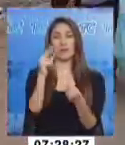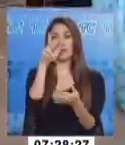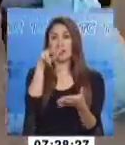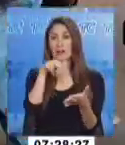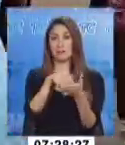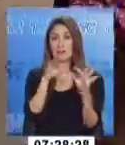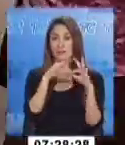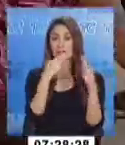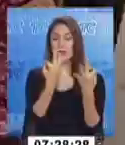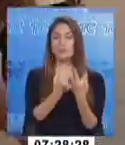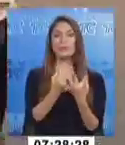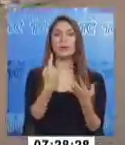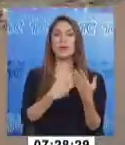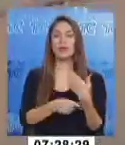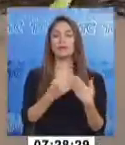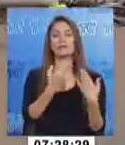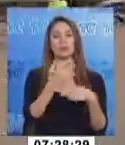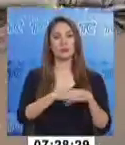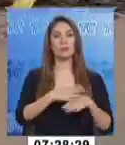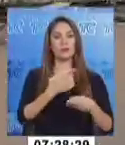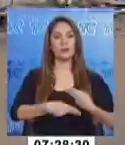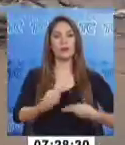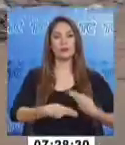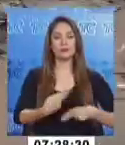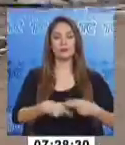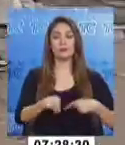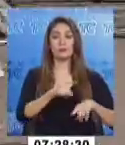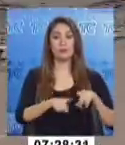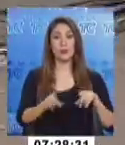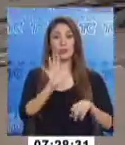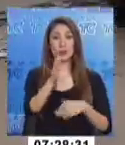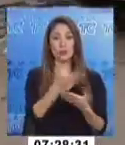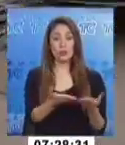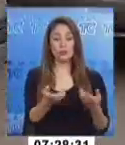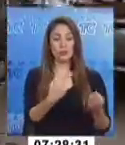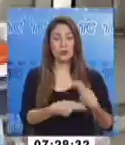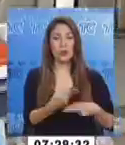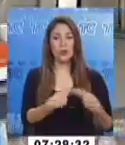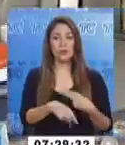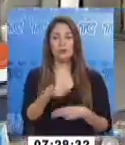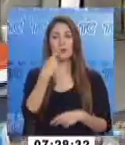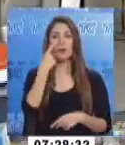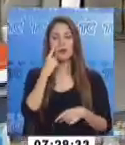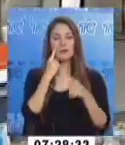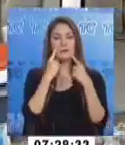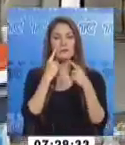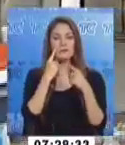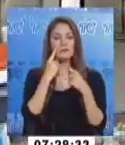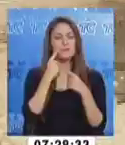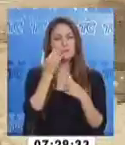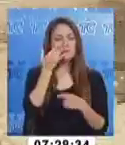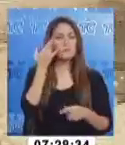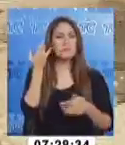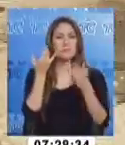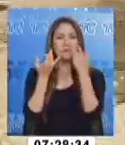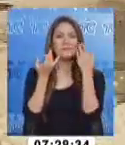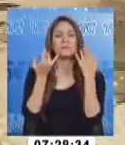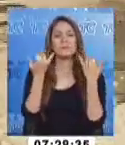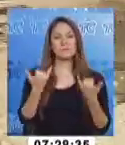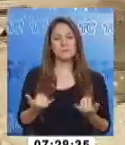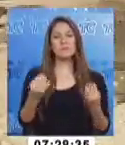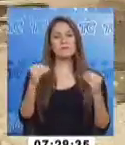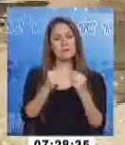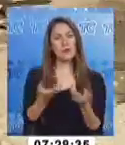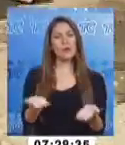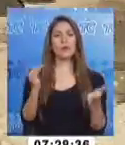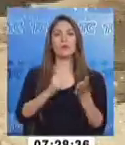familias dependían del comercio. Sin embargo, los vendedores que perdieron su mercadería secaron sus lágrimas y con escoba en mano empiezan desde